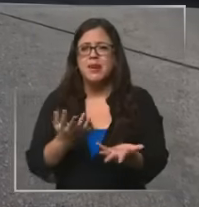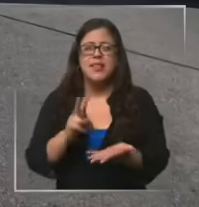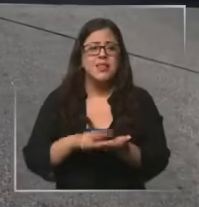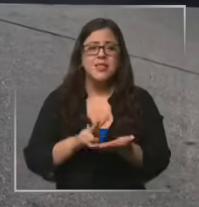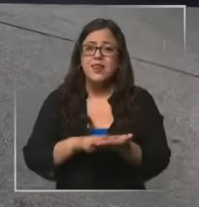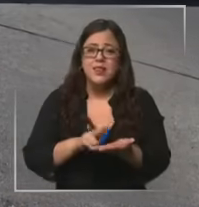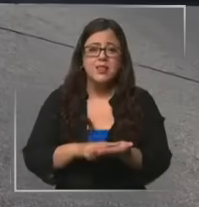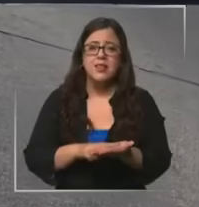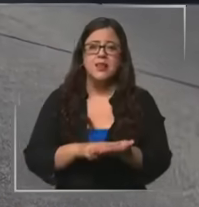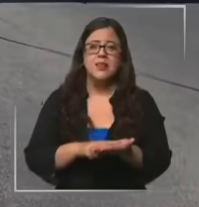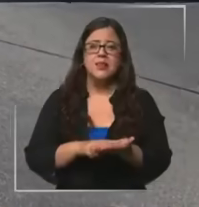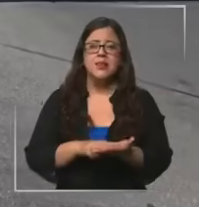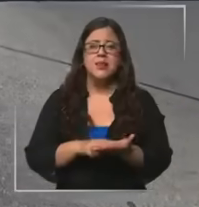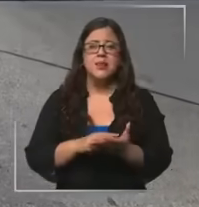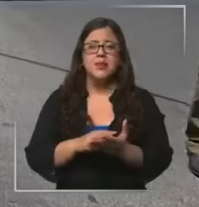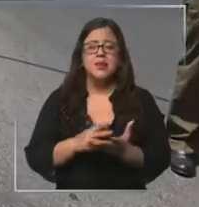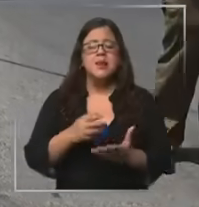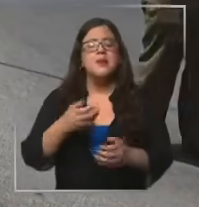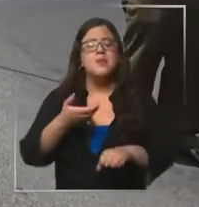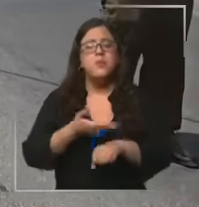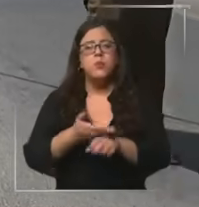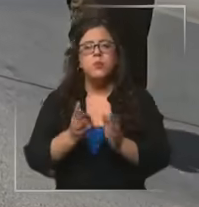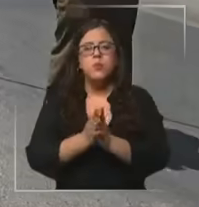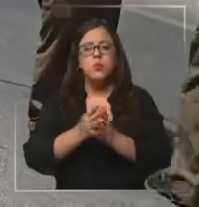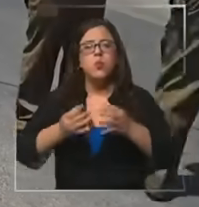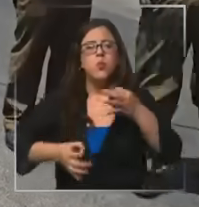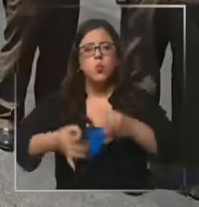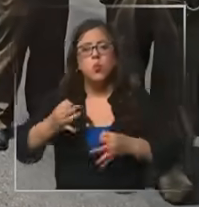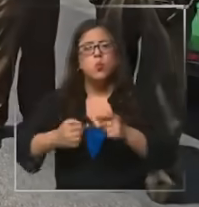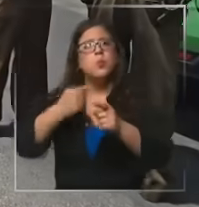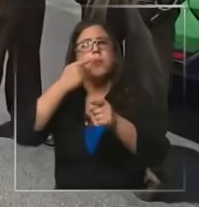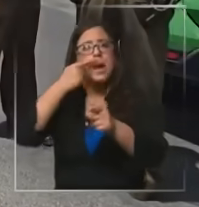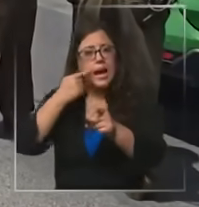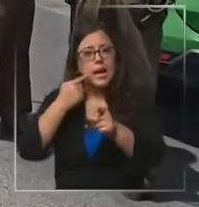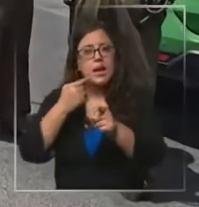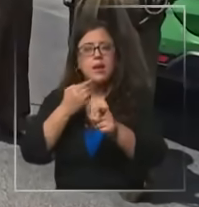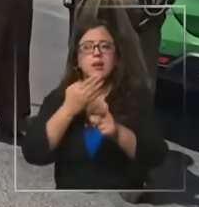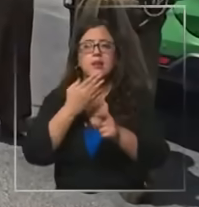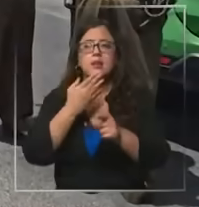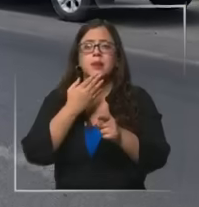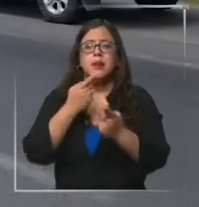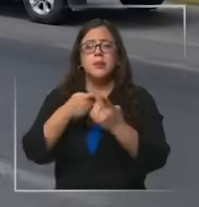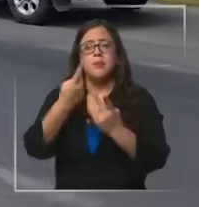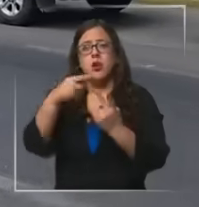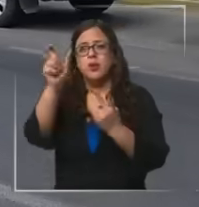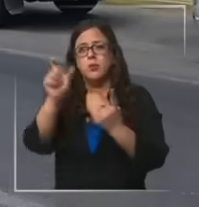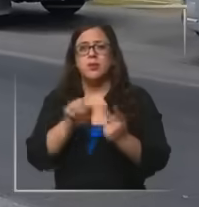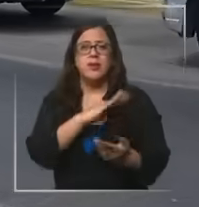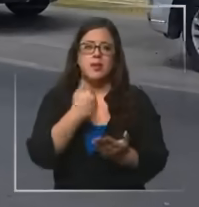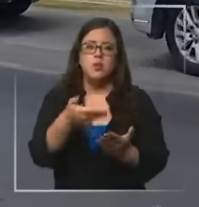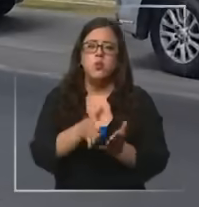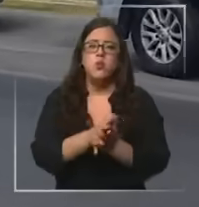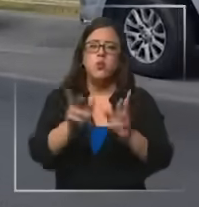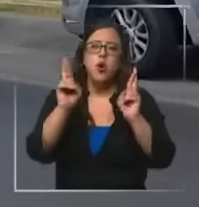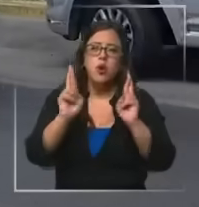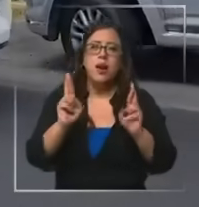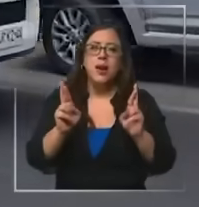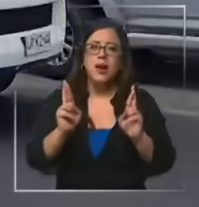desgarrados. Solamente pedimos justicia para él y para la otra persona fallecida.